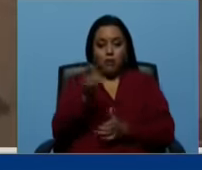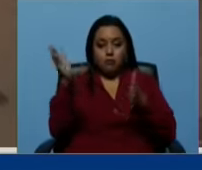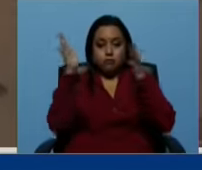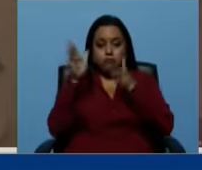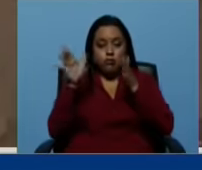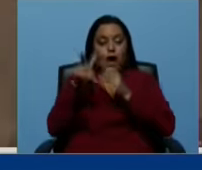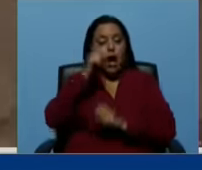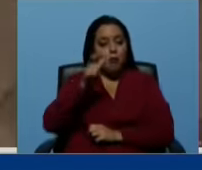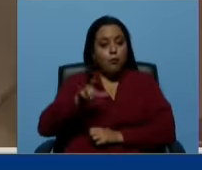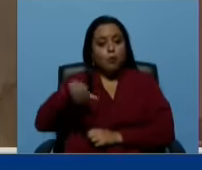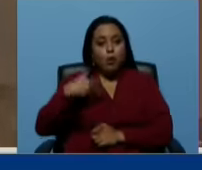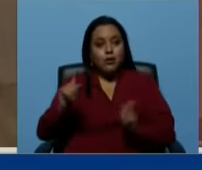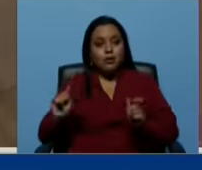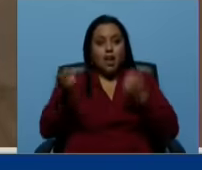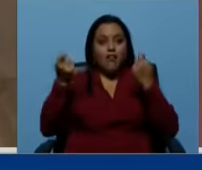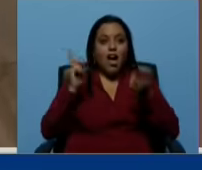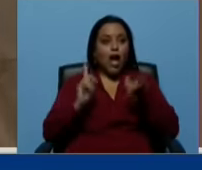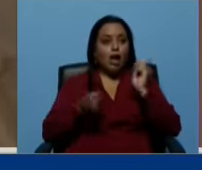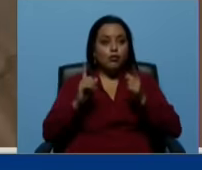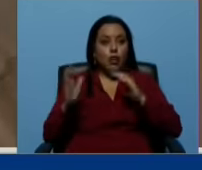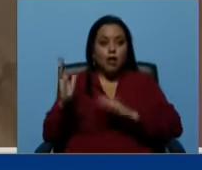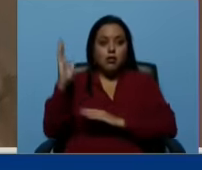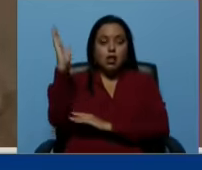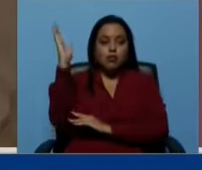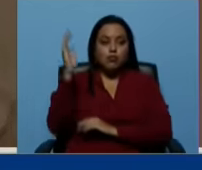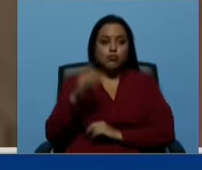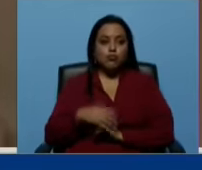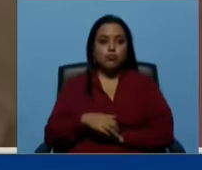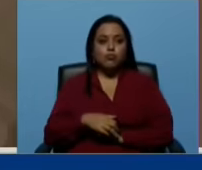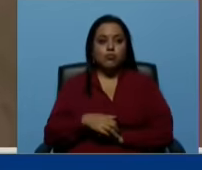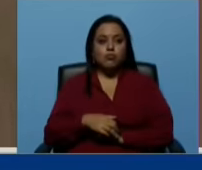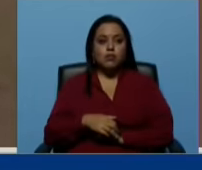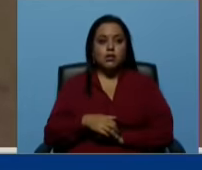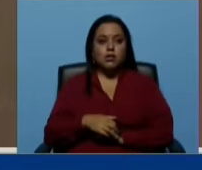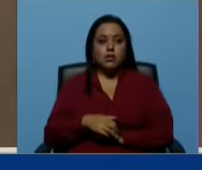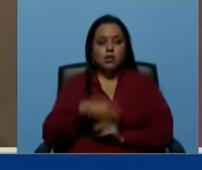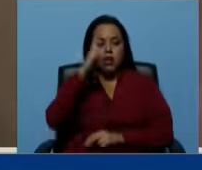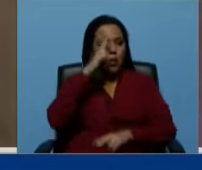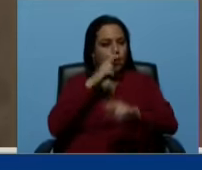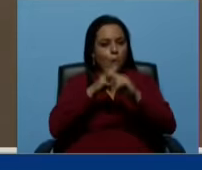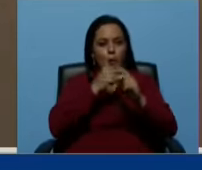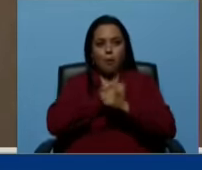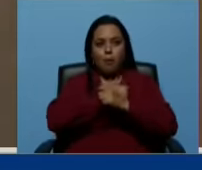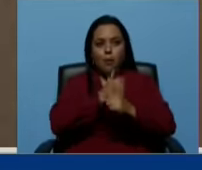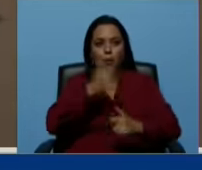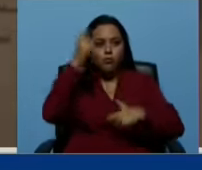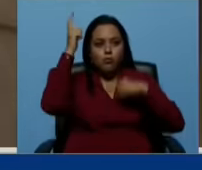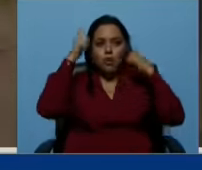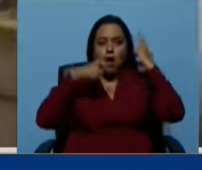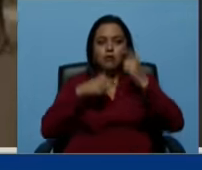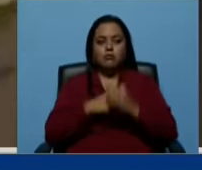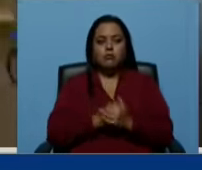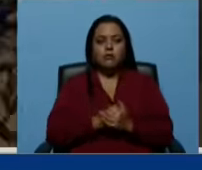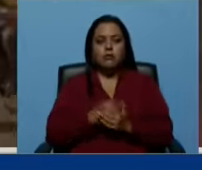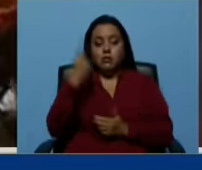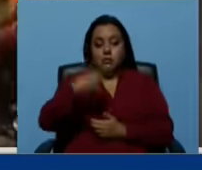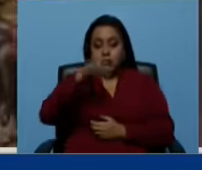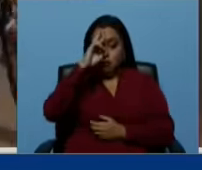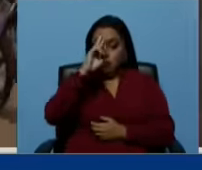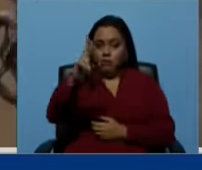pueblo pudo salvar a tiempo varias estatuas de homenaje amoroso de Chávez, que deben